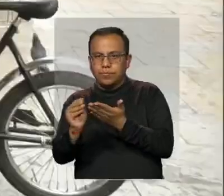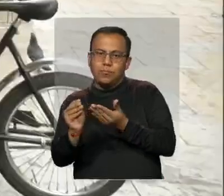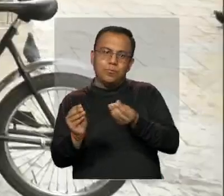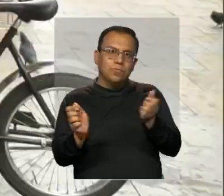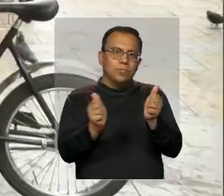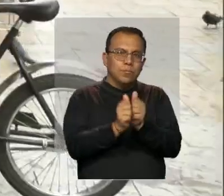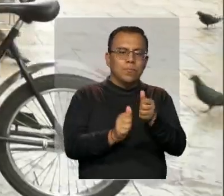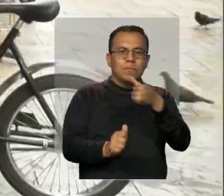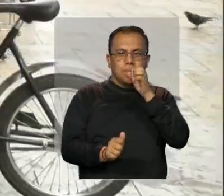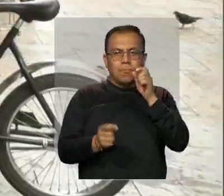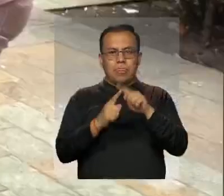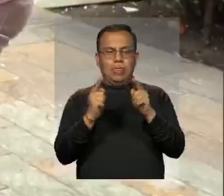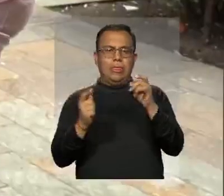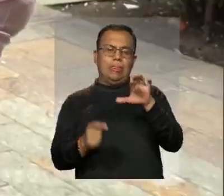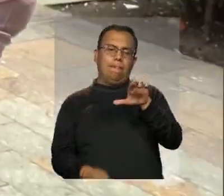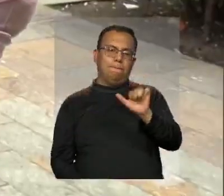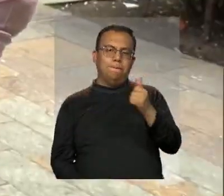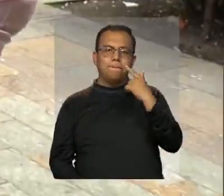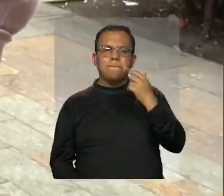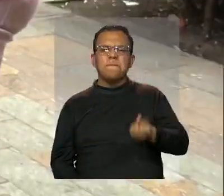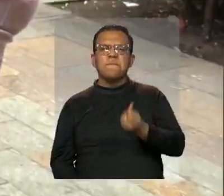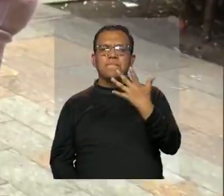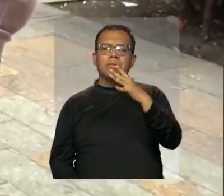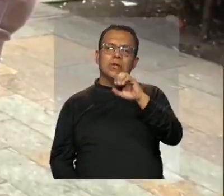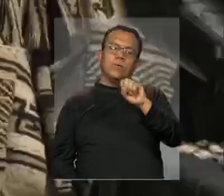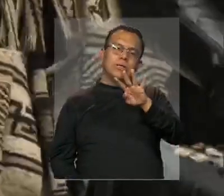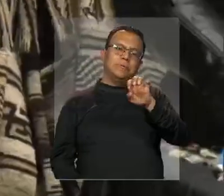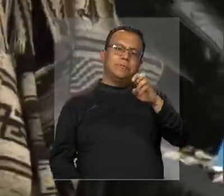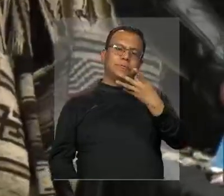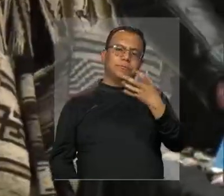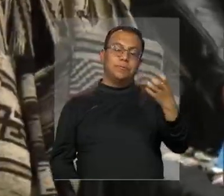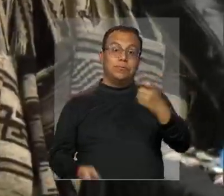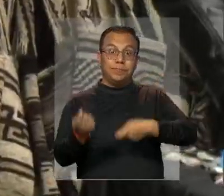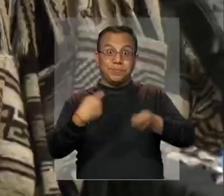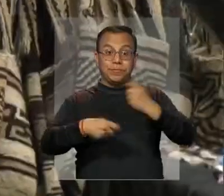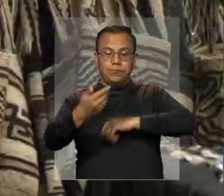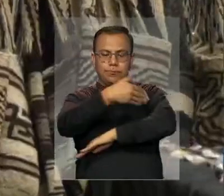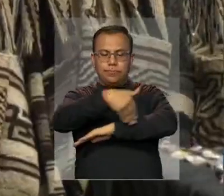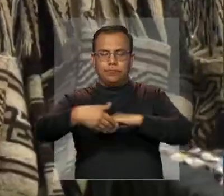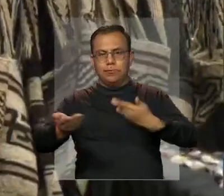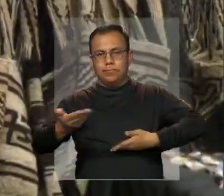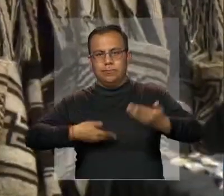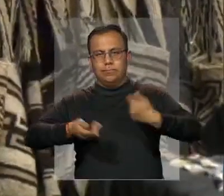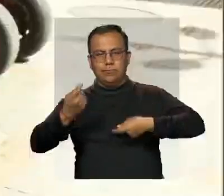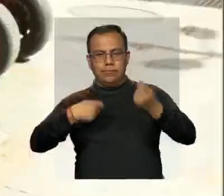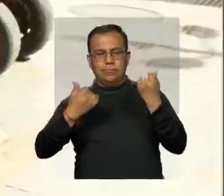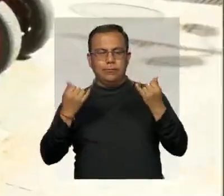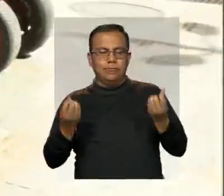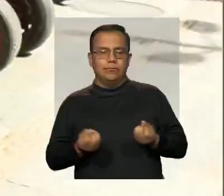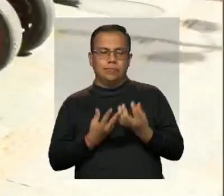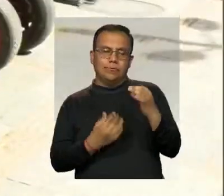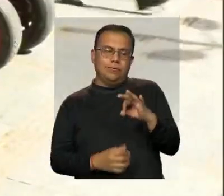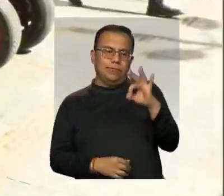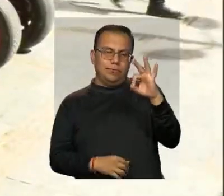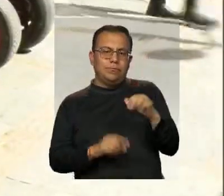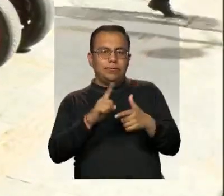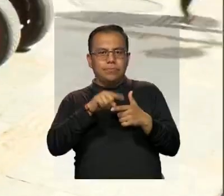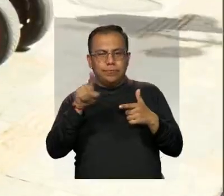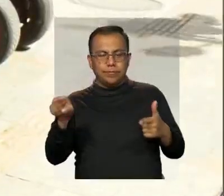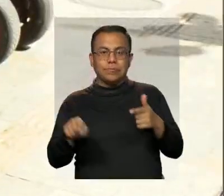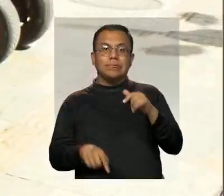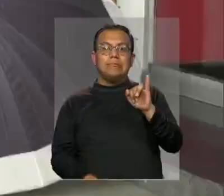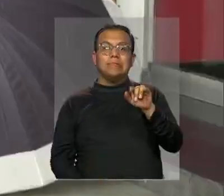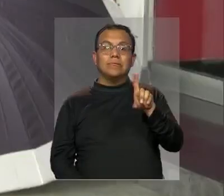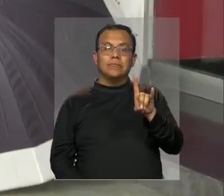bebida. Como Laura y María Elena, hay 51.950 vendedores informales en Bogotá, según cifras del Instituto para la Economía